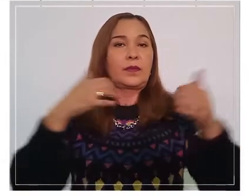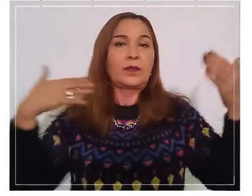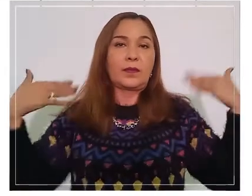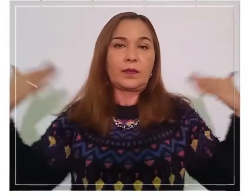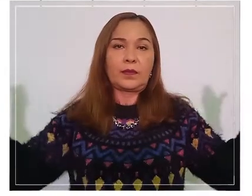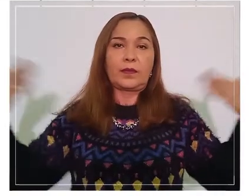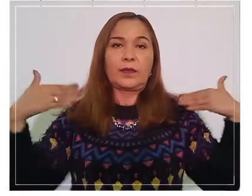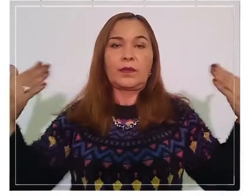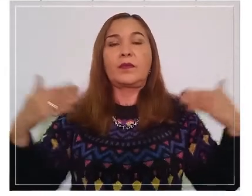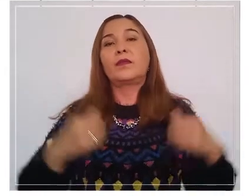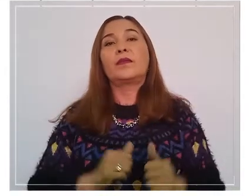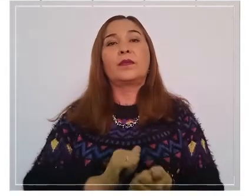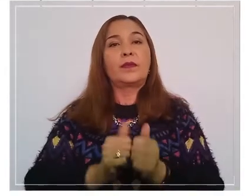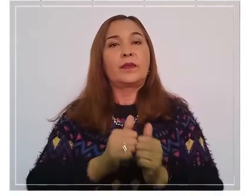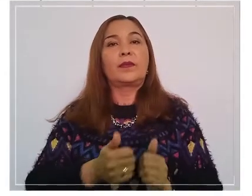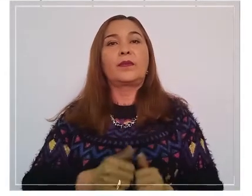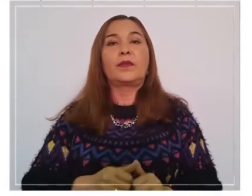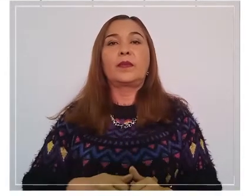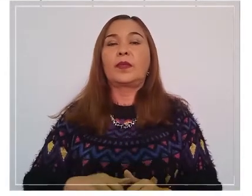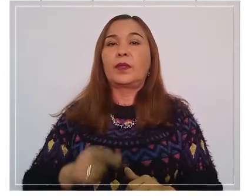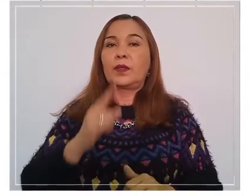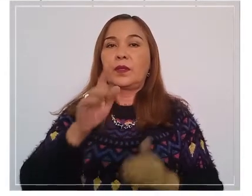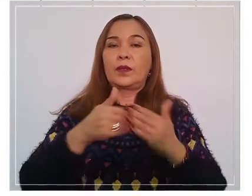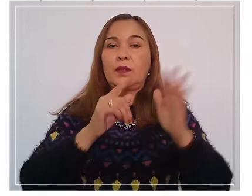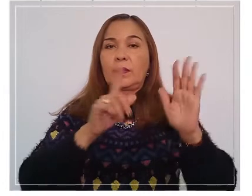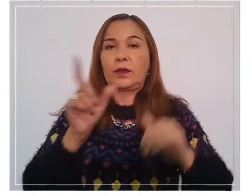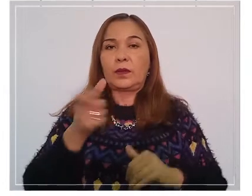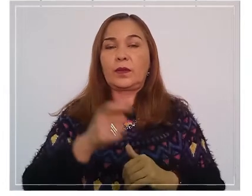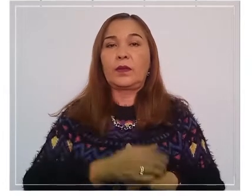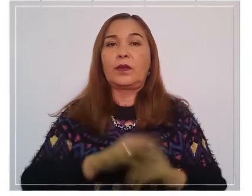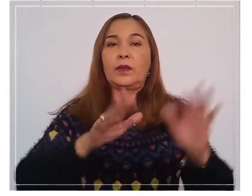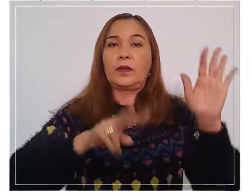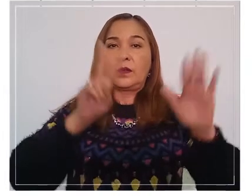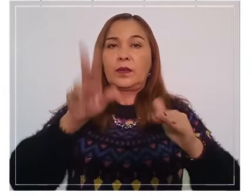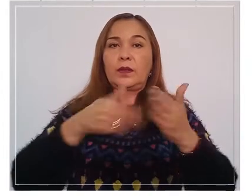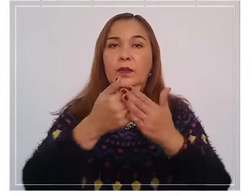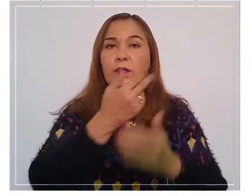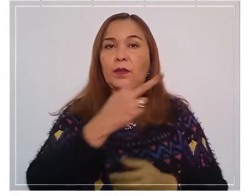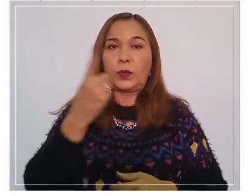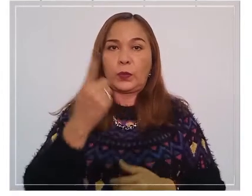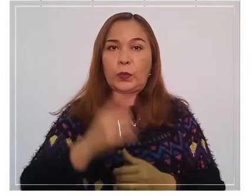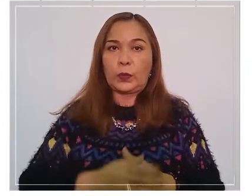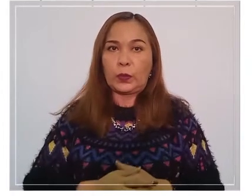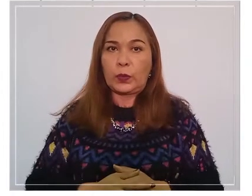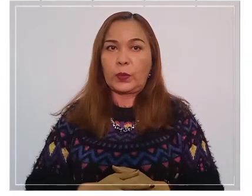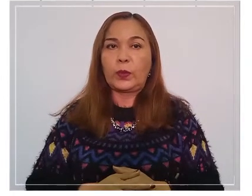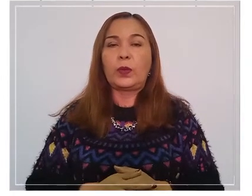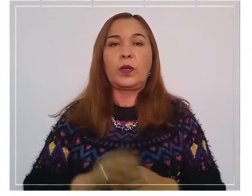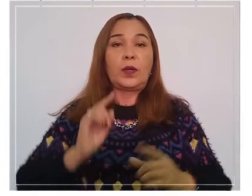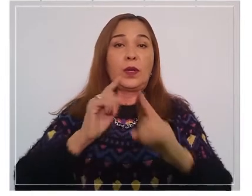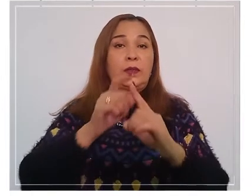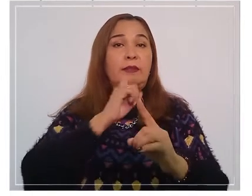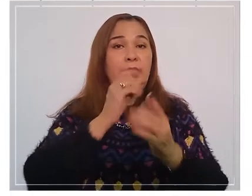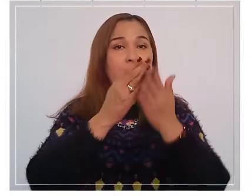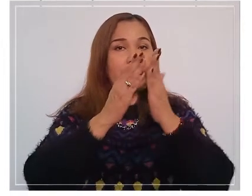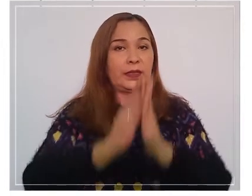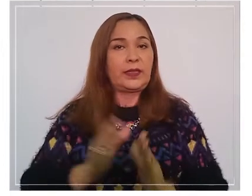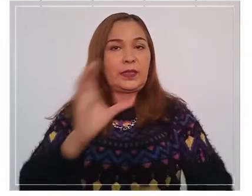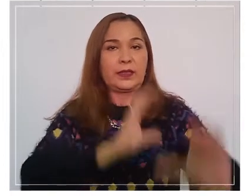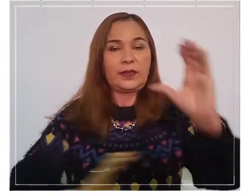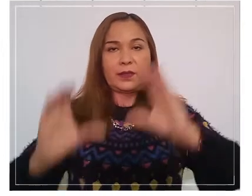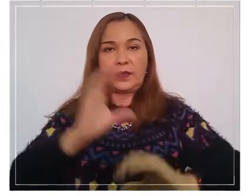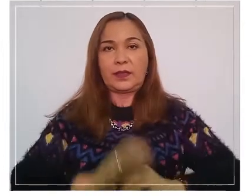en educación primaria del día 17 al 31 reto estudiantil de